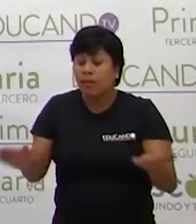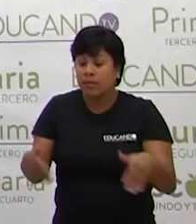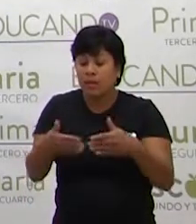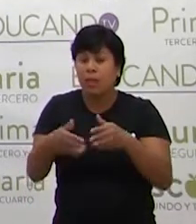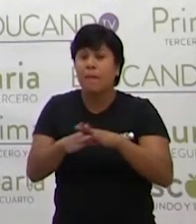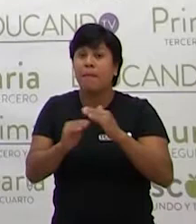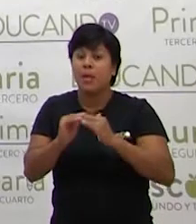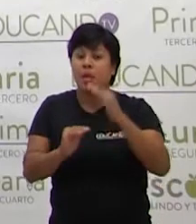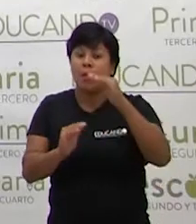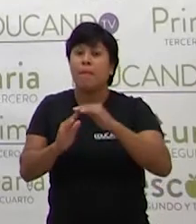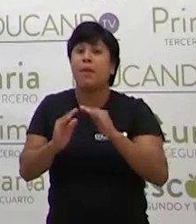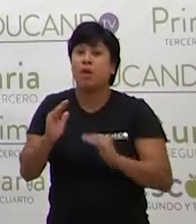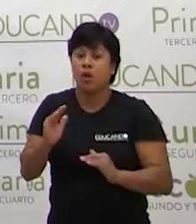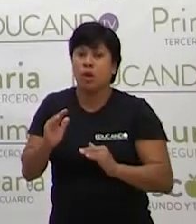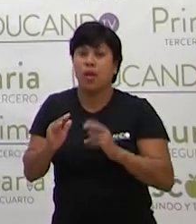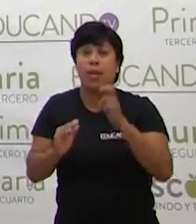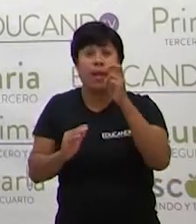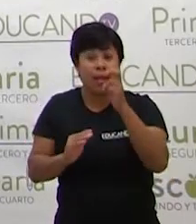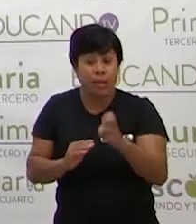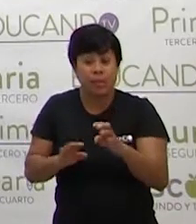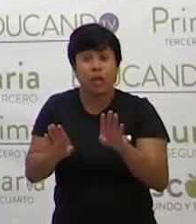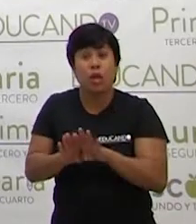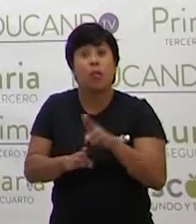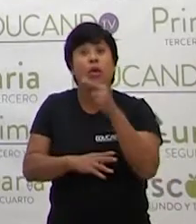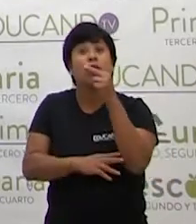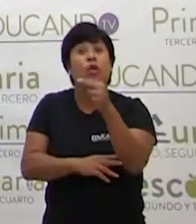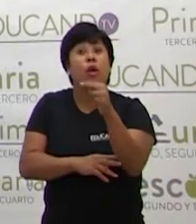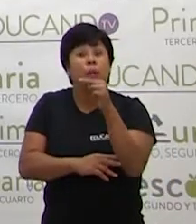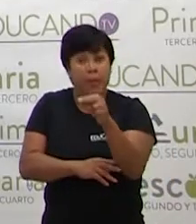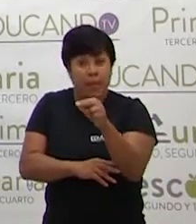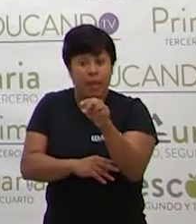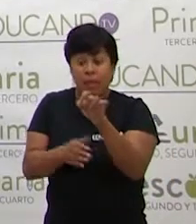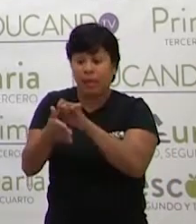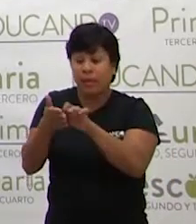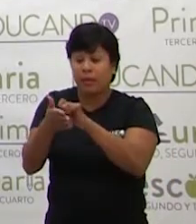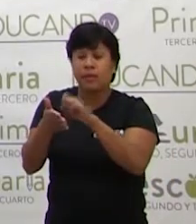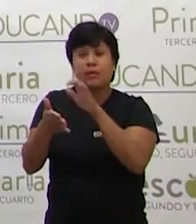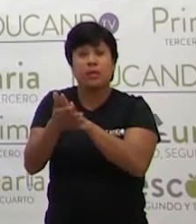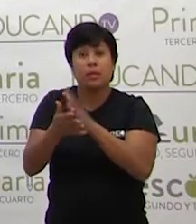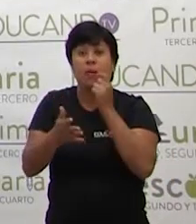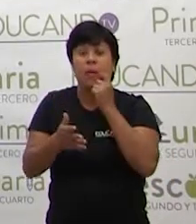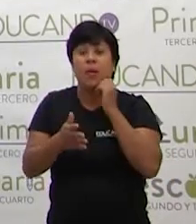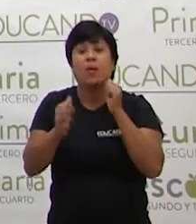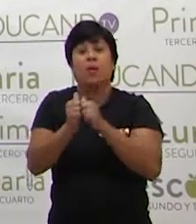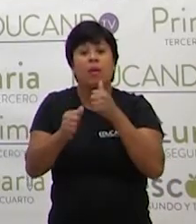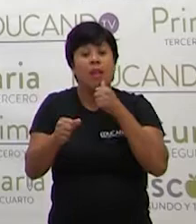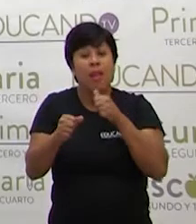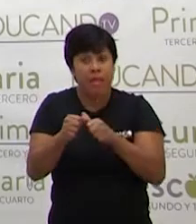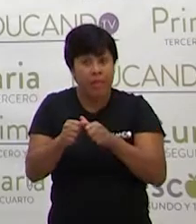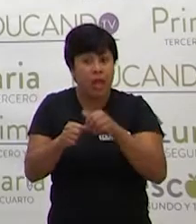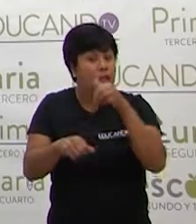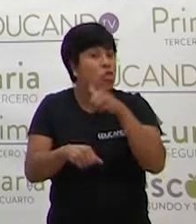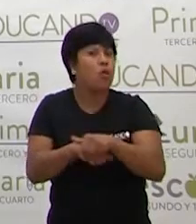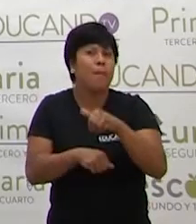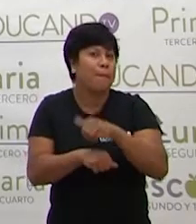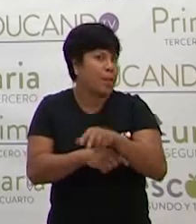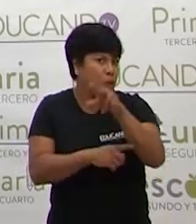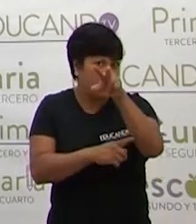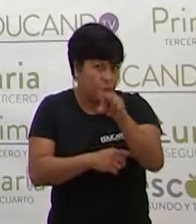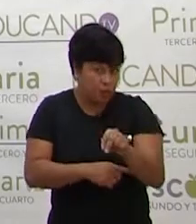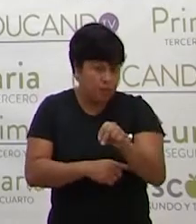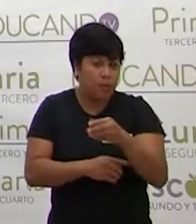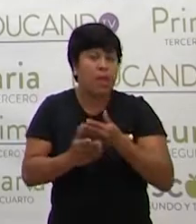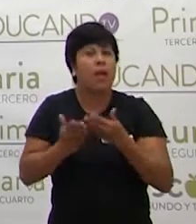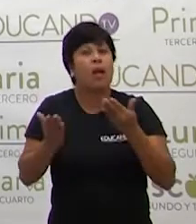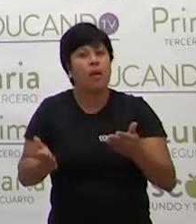y cuál es menor. A partir de su nombre escrito con letra. No con número, ya lo hicimos con número. Ahora